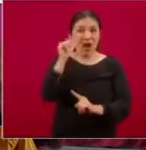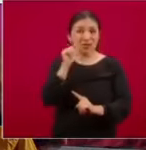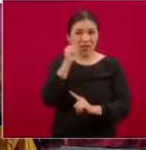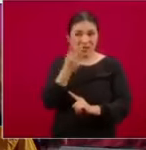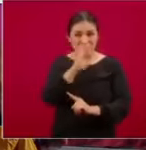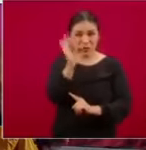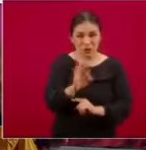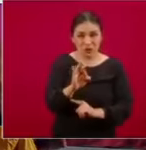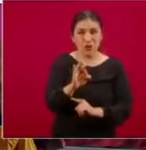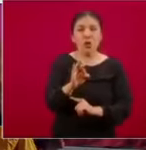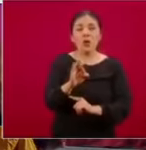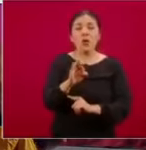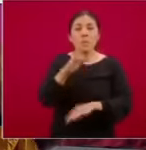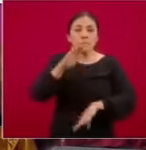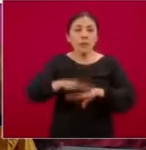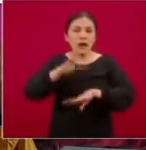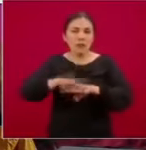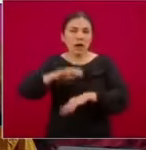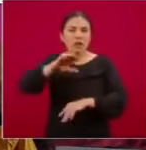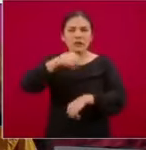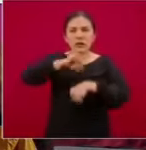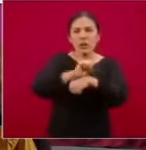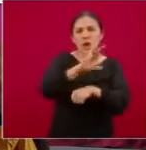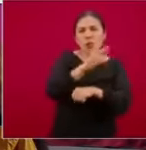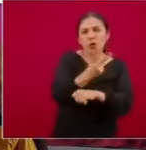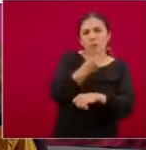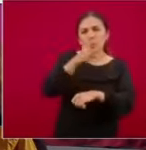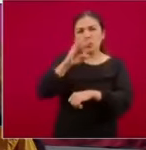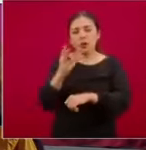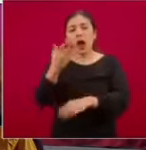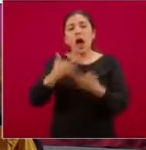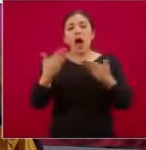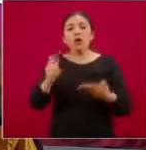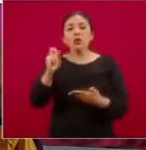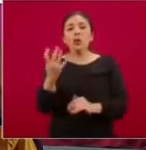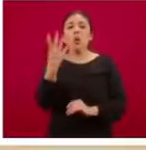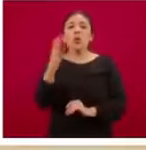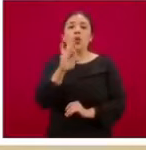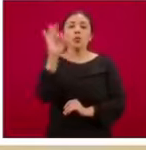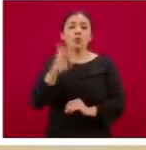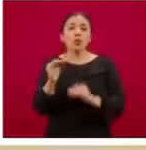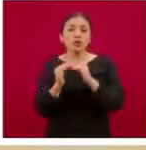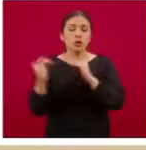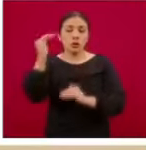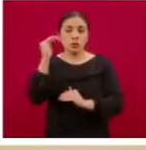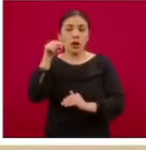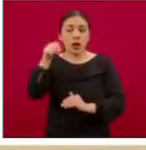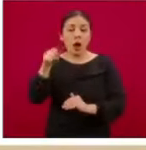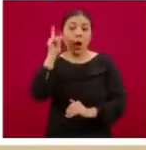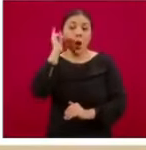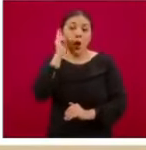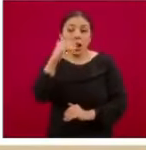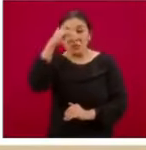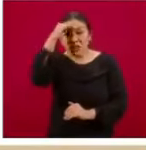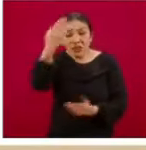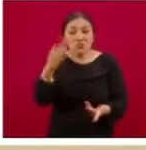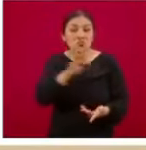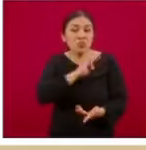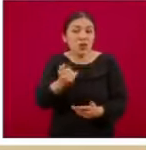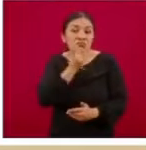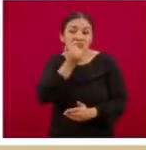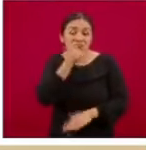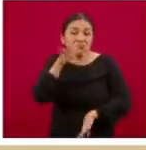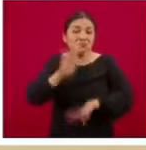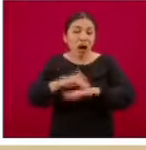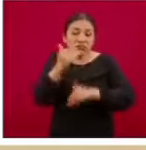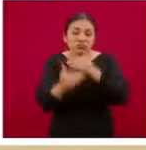ayer, de incremento entre la 42 y 43, hoy día es del 4% y esperamos todavía algún incremento antes